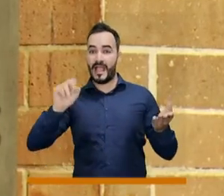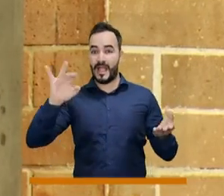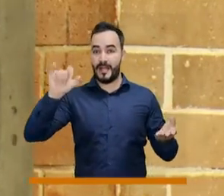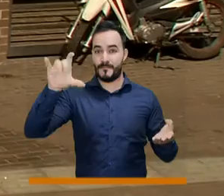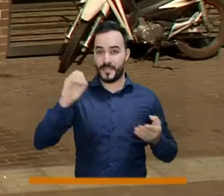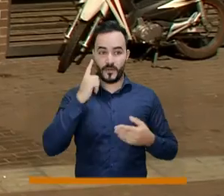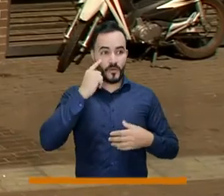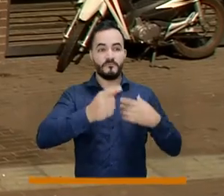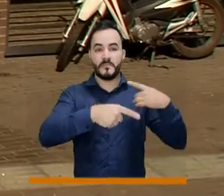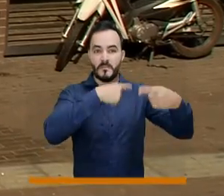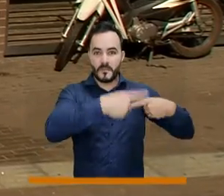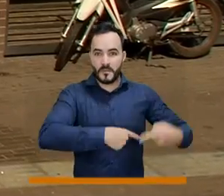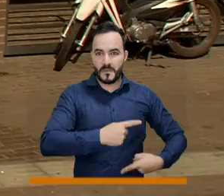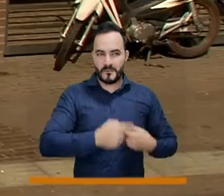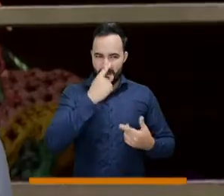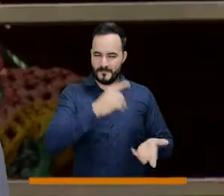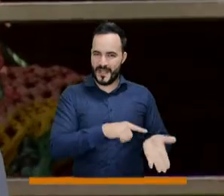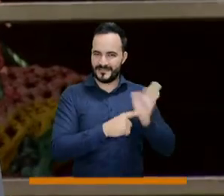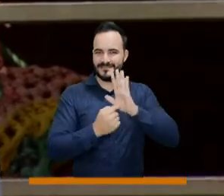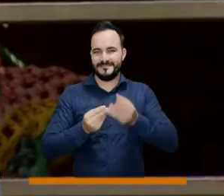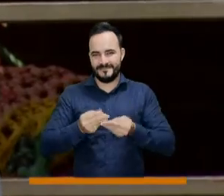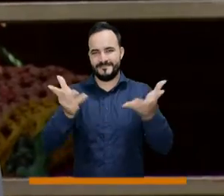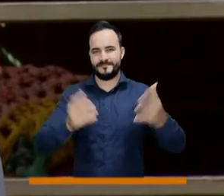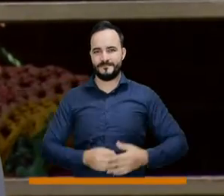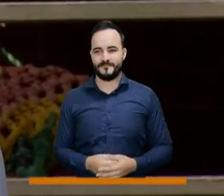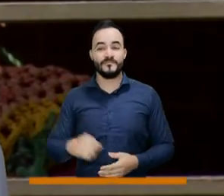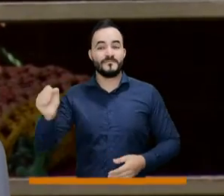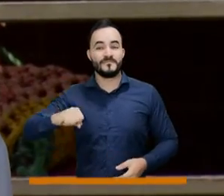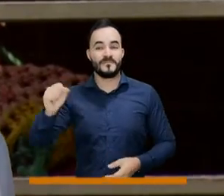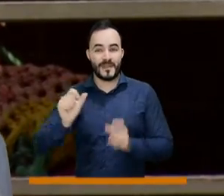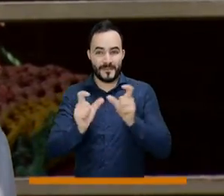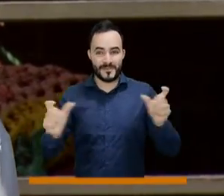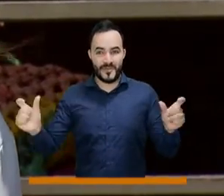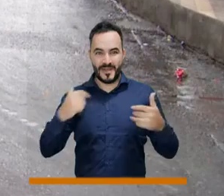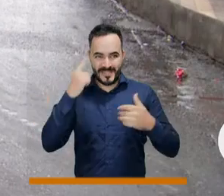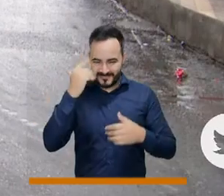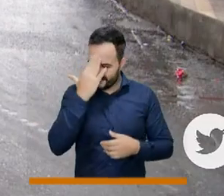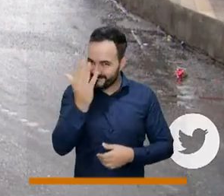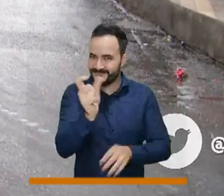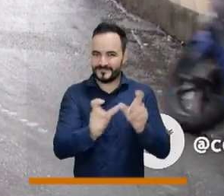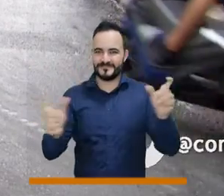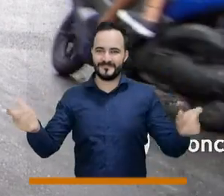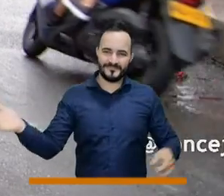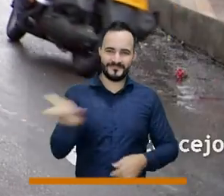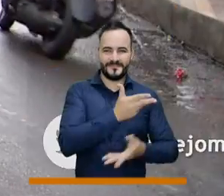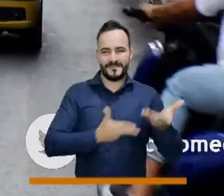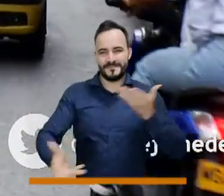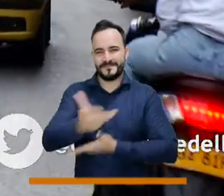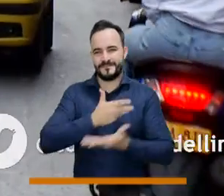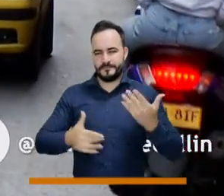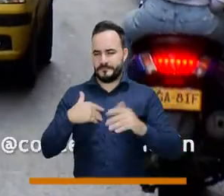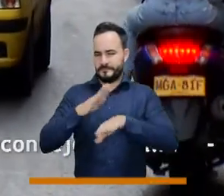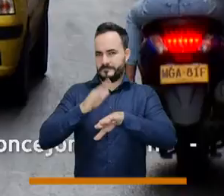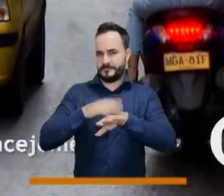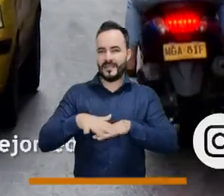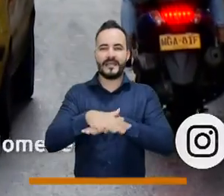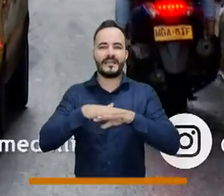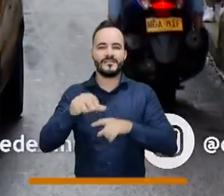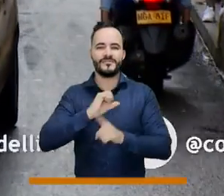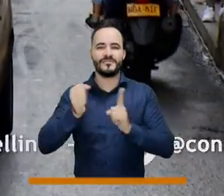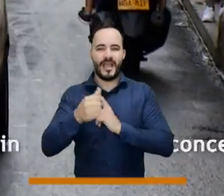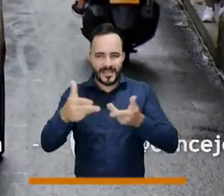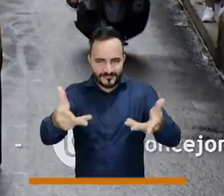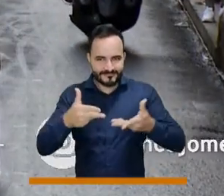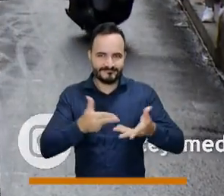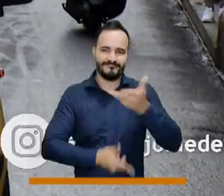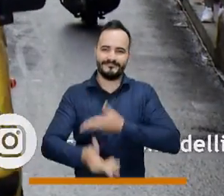Camilo también, que tiene más participación de los habitantes de ese sector. de frente a la gente desde los territorios. Los